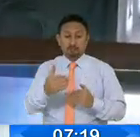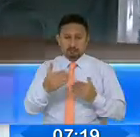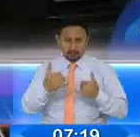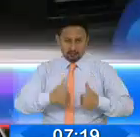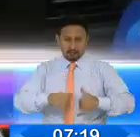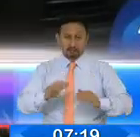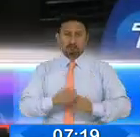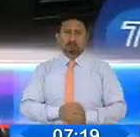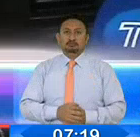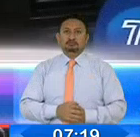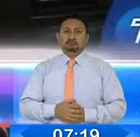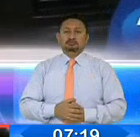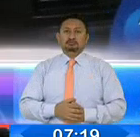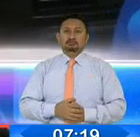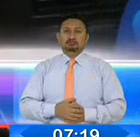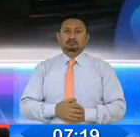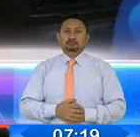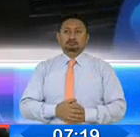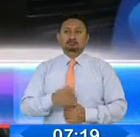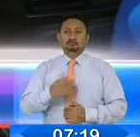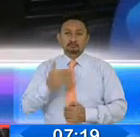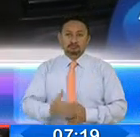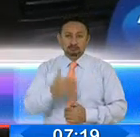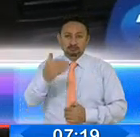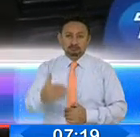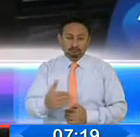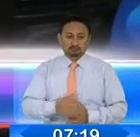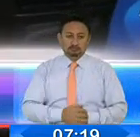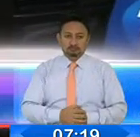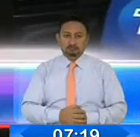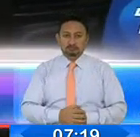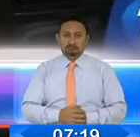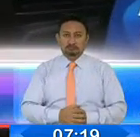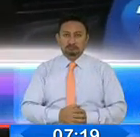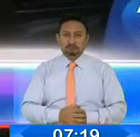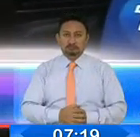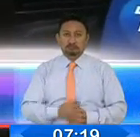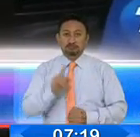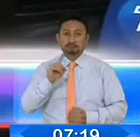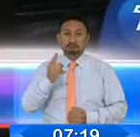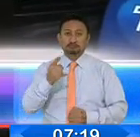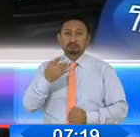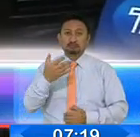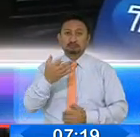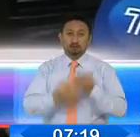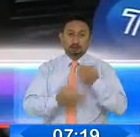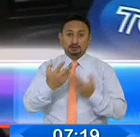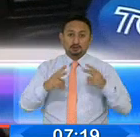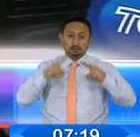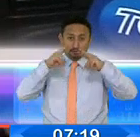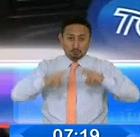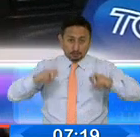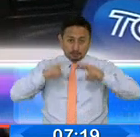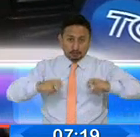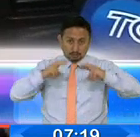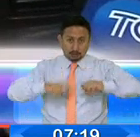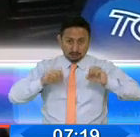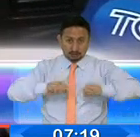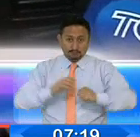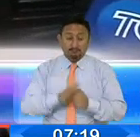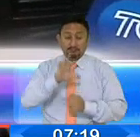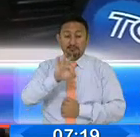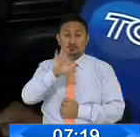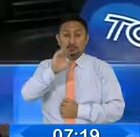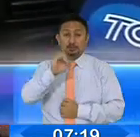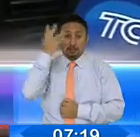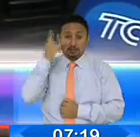días. Lo que continúa aquí son ya la primera etapa del proceso penal, que es la etapa de instrucción. Tenemos 90 días